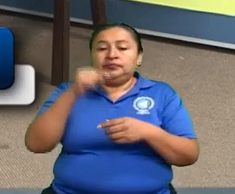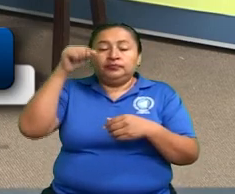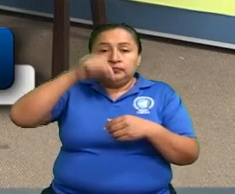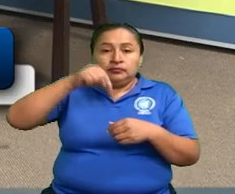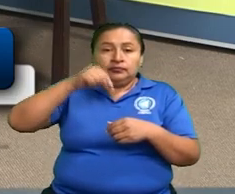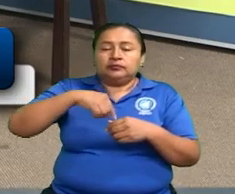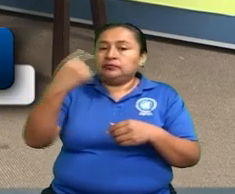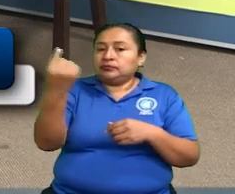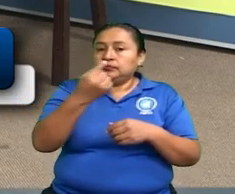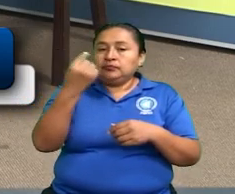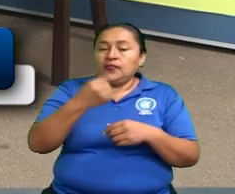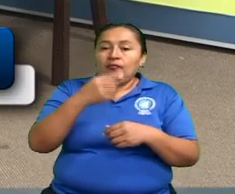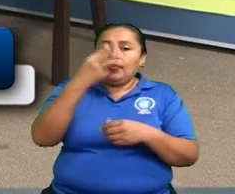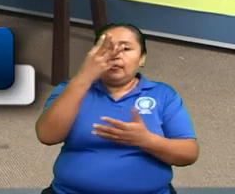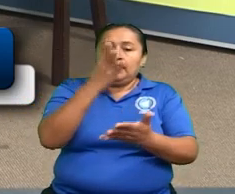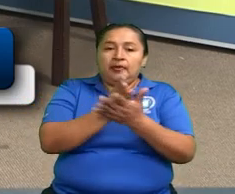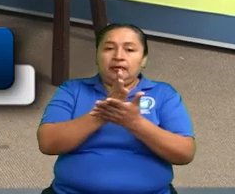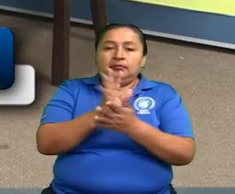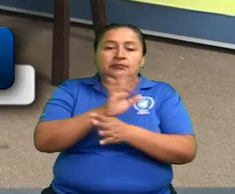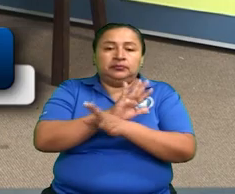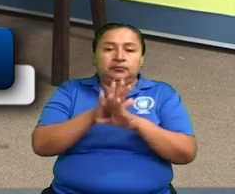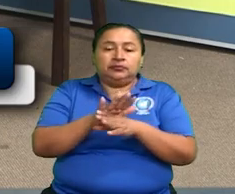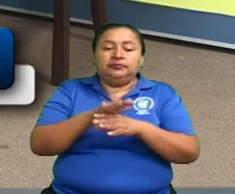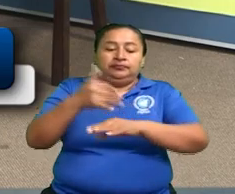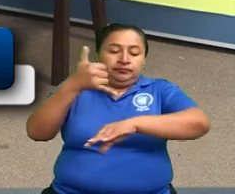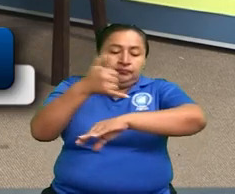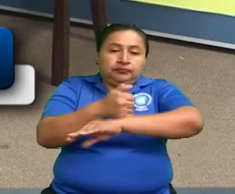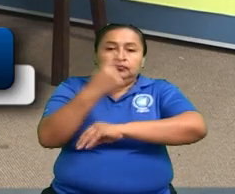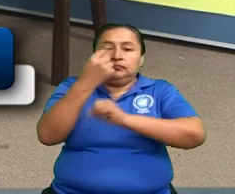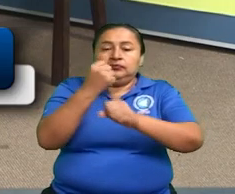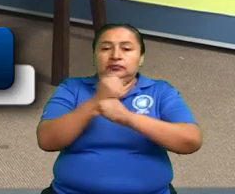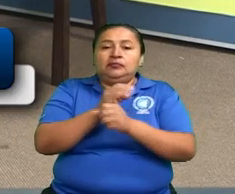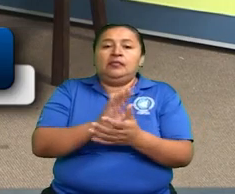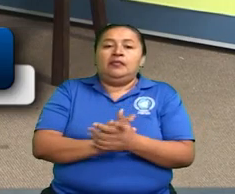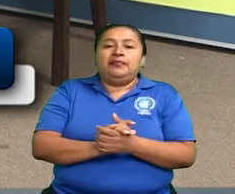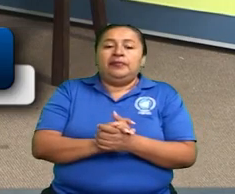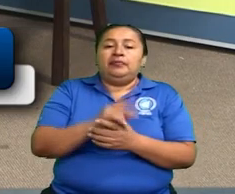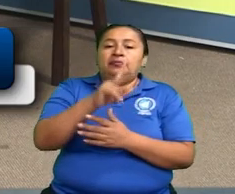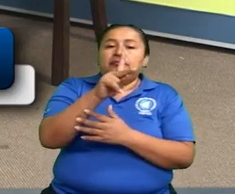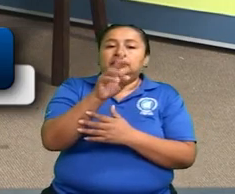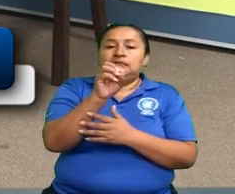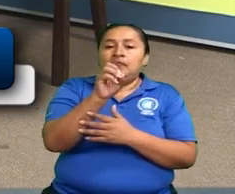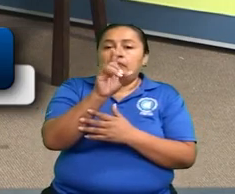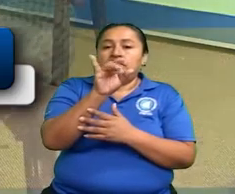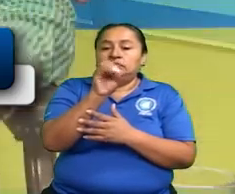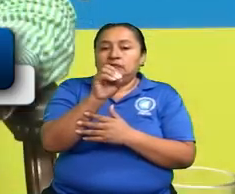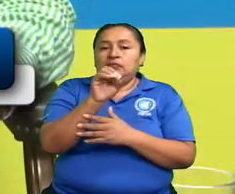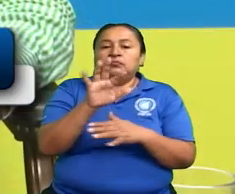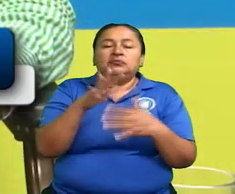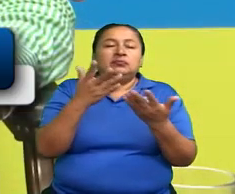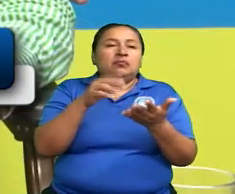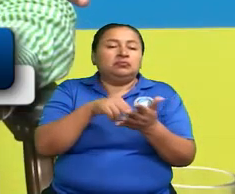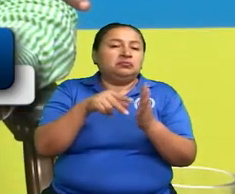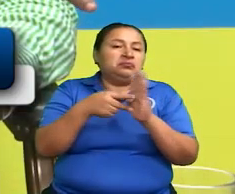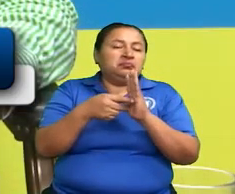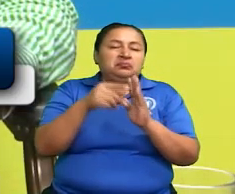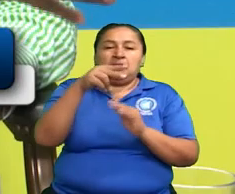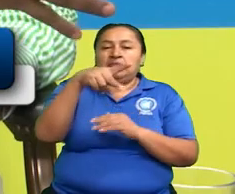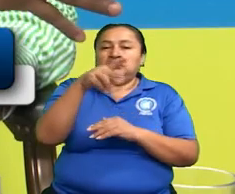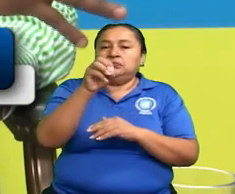a solamente 3 dosis y la dosis que se va a aplicar al año. Ahora, la polio, para que expliquemos qué es el polio,